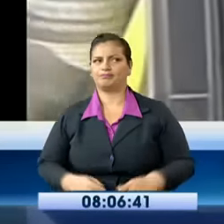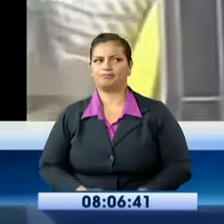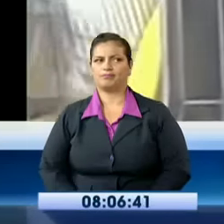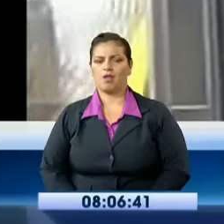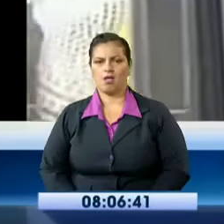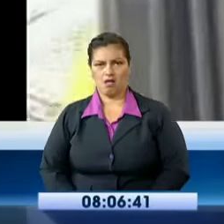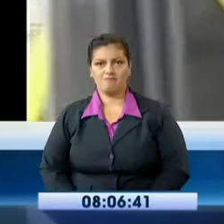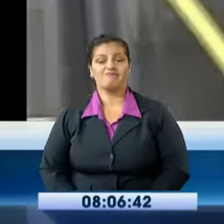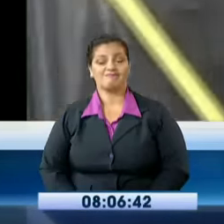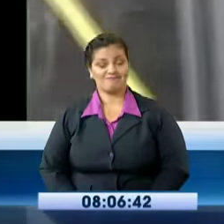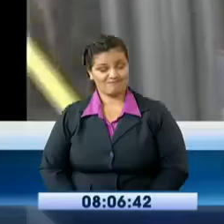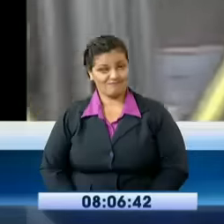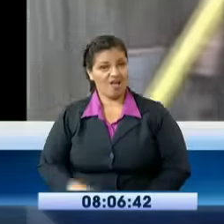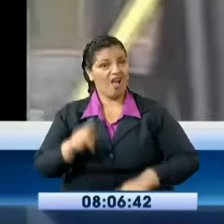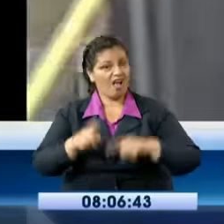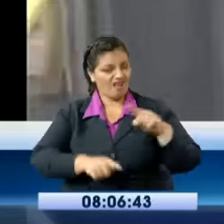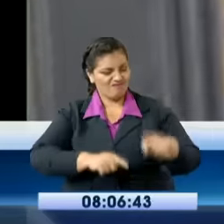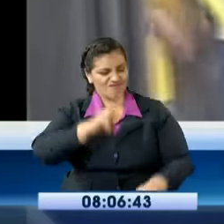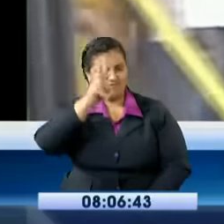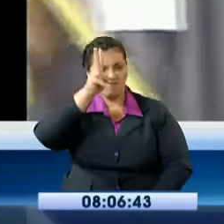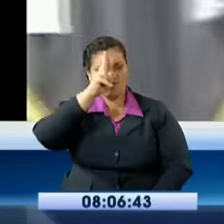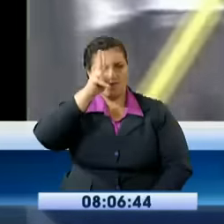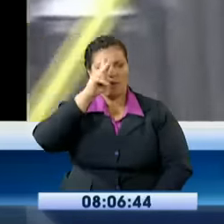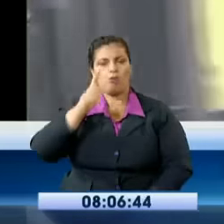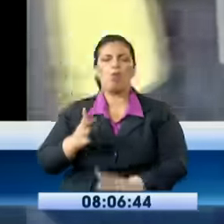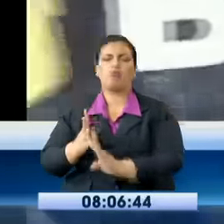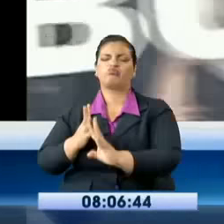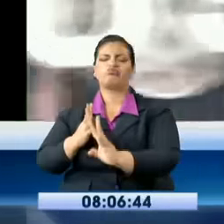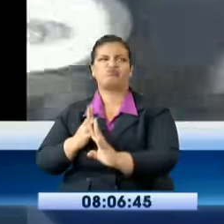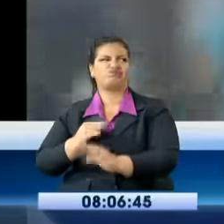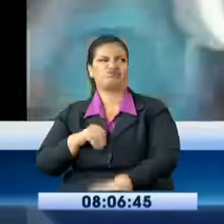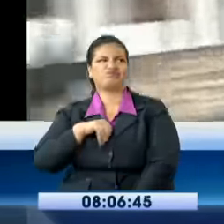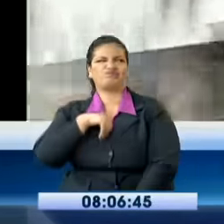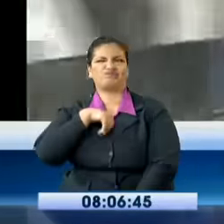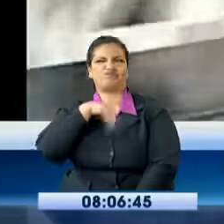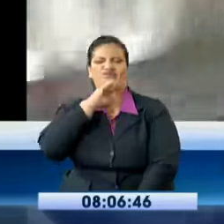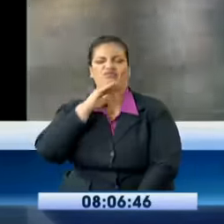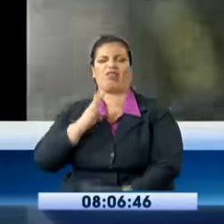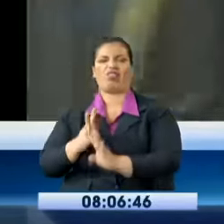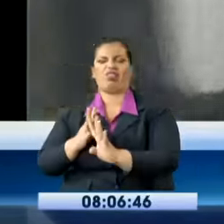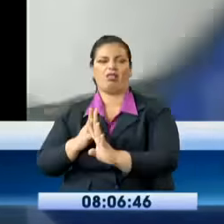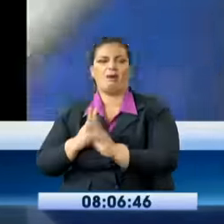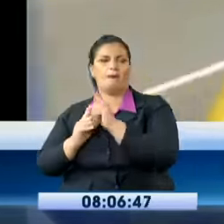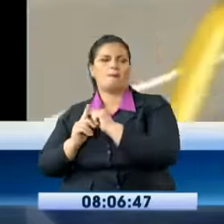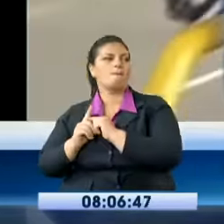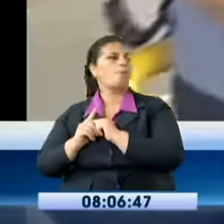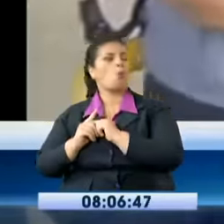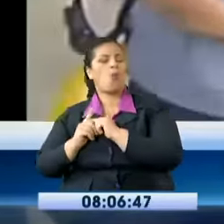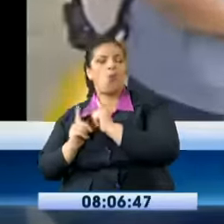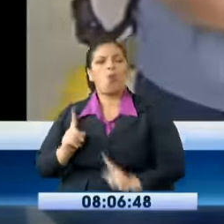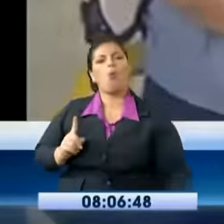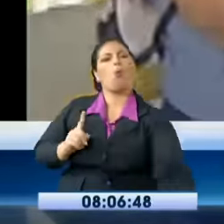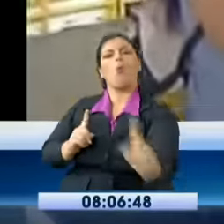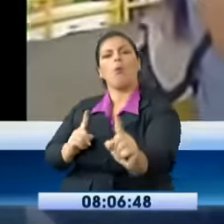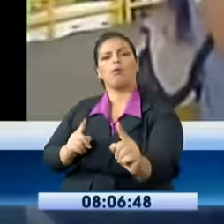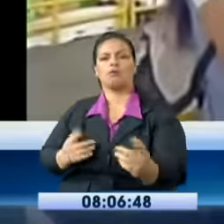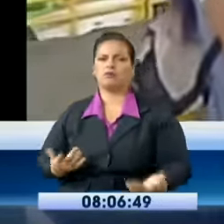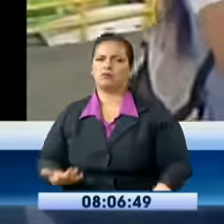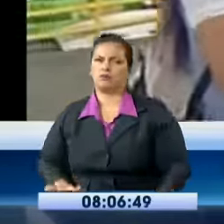criollamente, sapamente, atentando contra el espacio de los demás. Señora, buenos días.